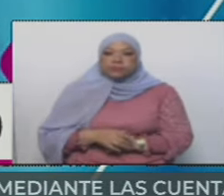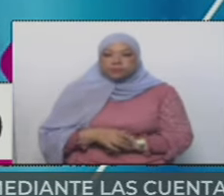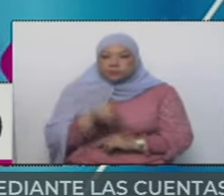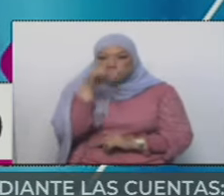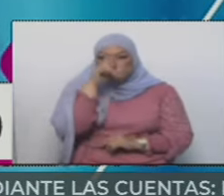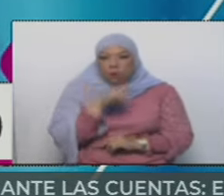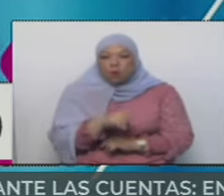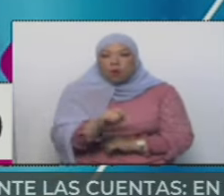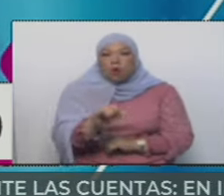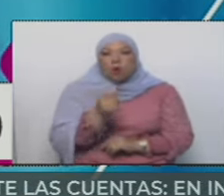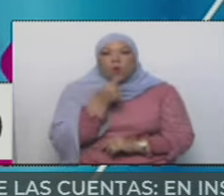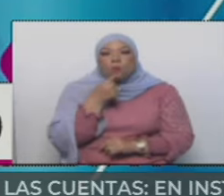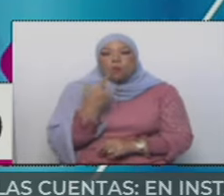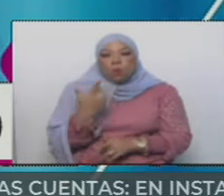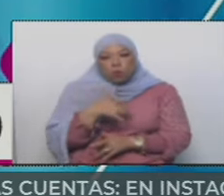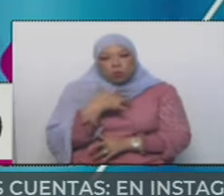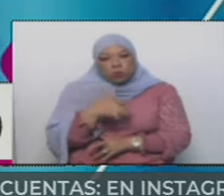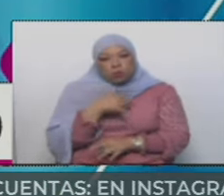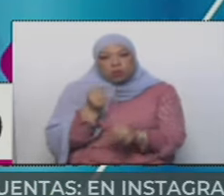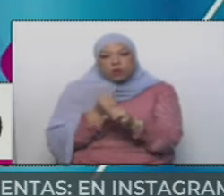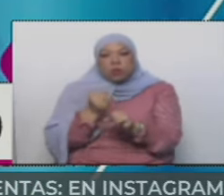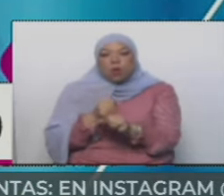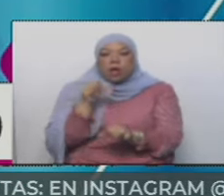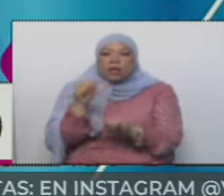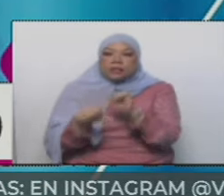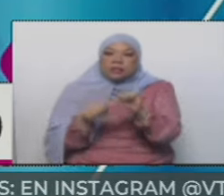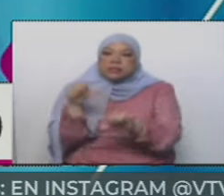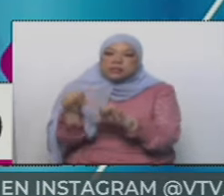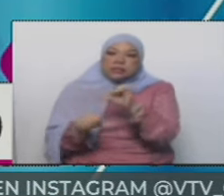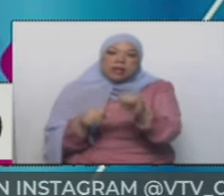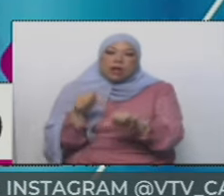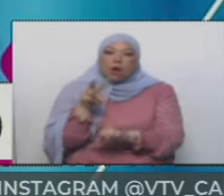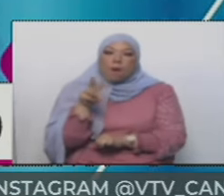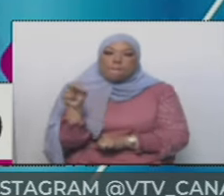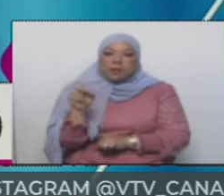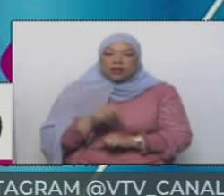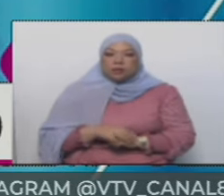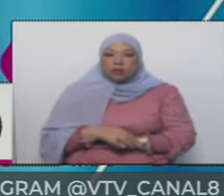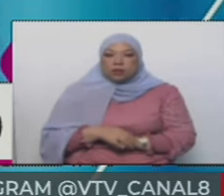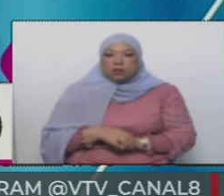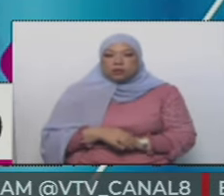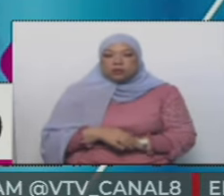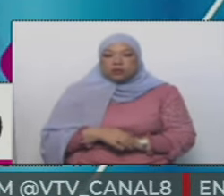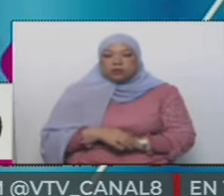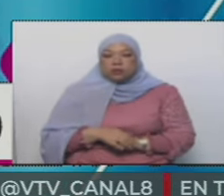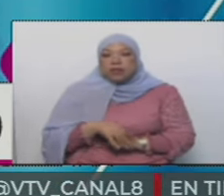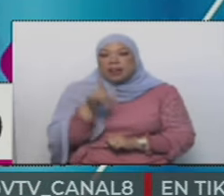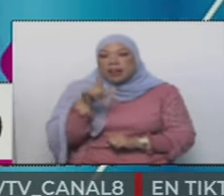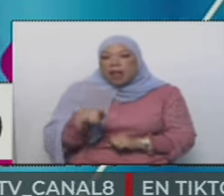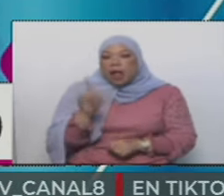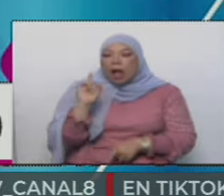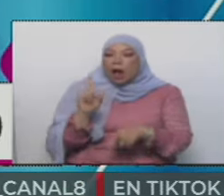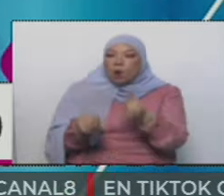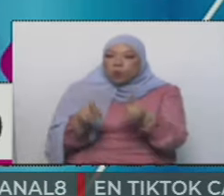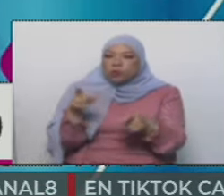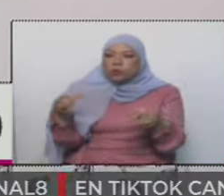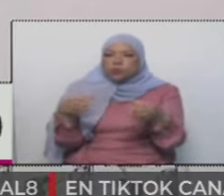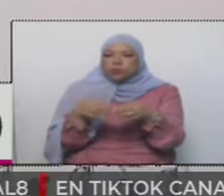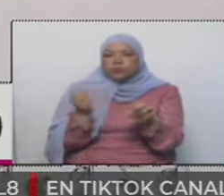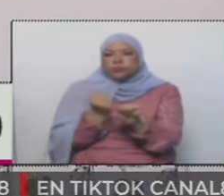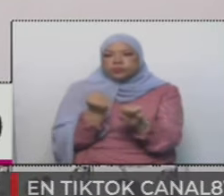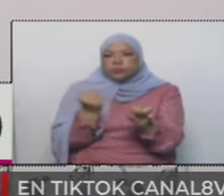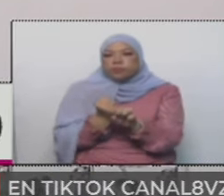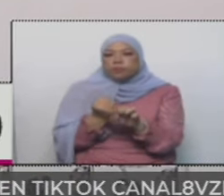años muy convulsos del siglo XX, ese siglo donde el imperio norteamericano puso